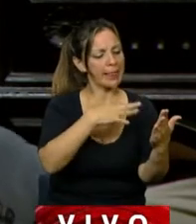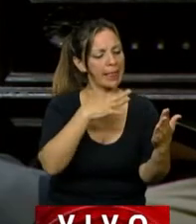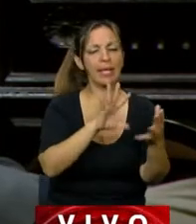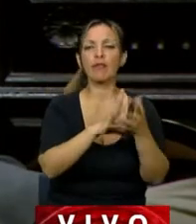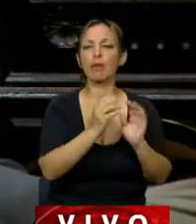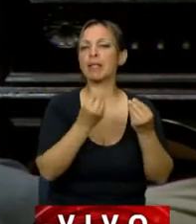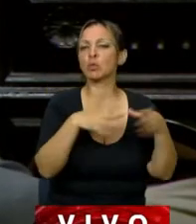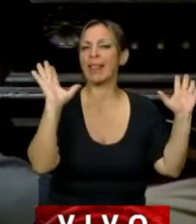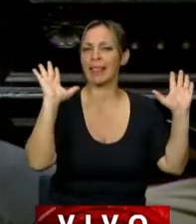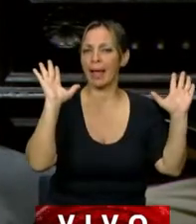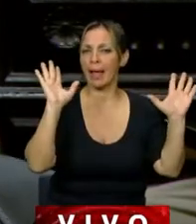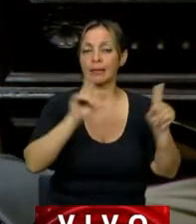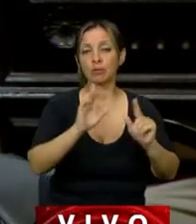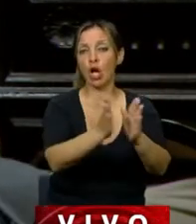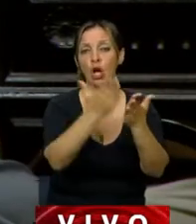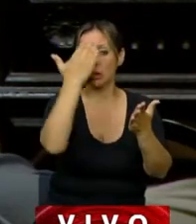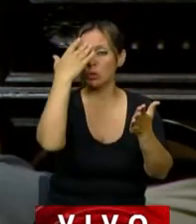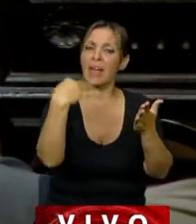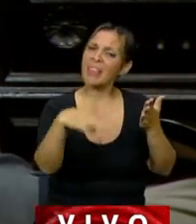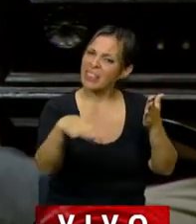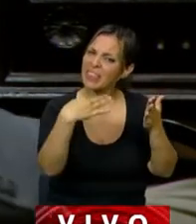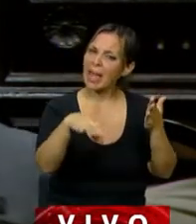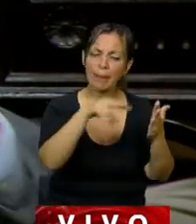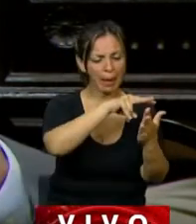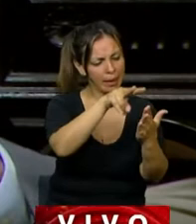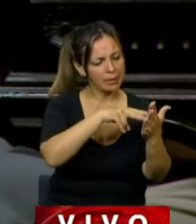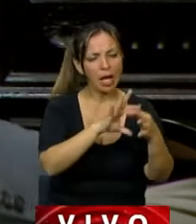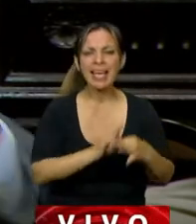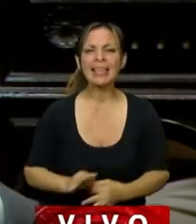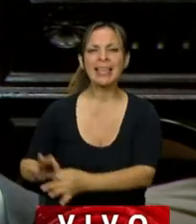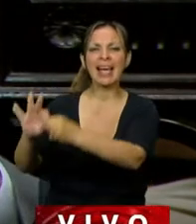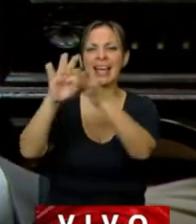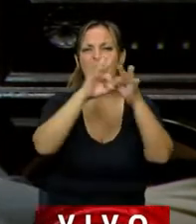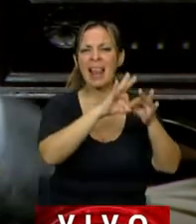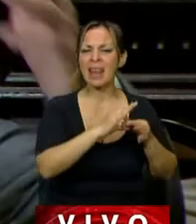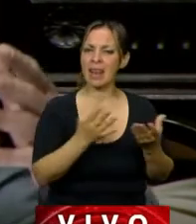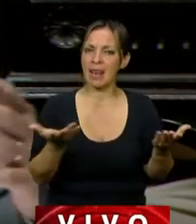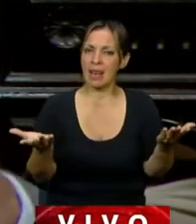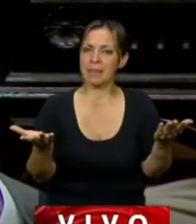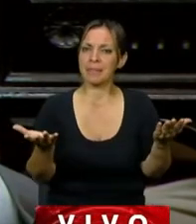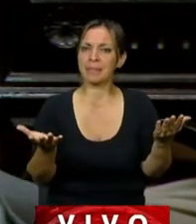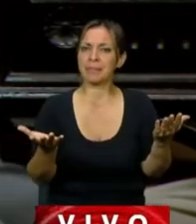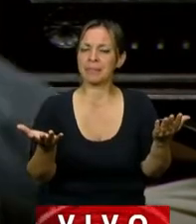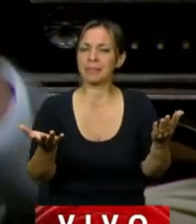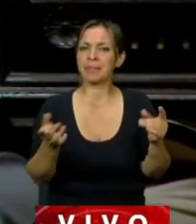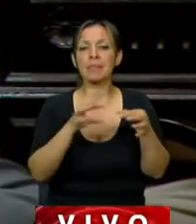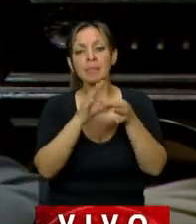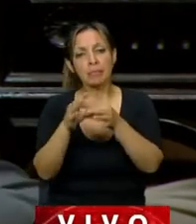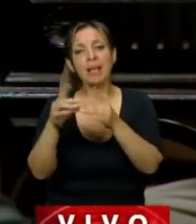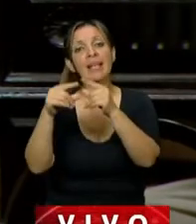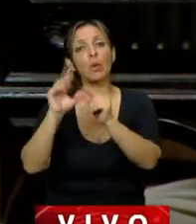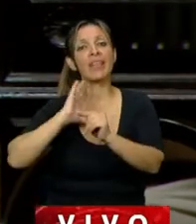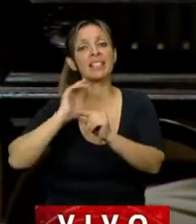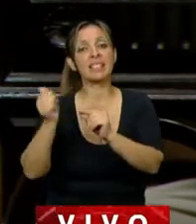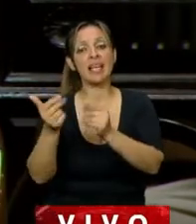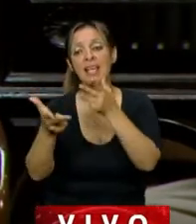individual. La Constitución se debe interpretar de manera integral, armónica, con el 16 que habla de la igualdad